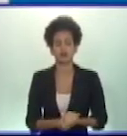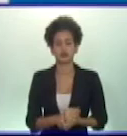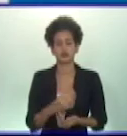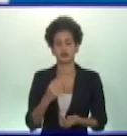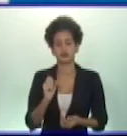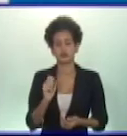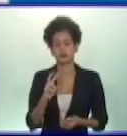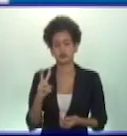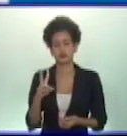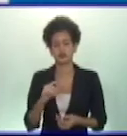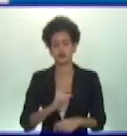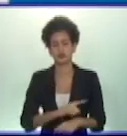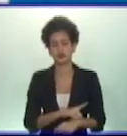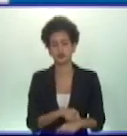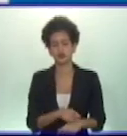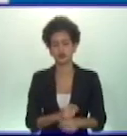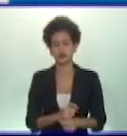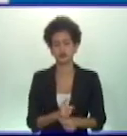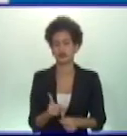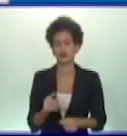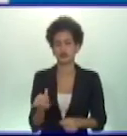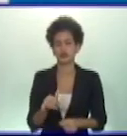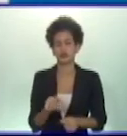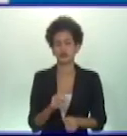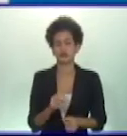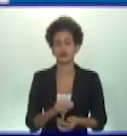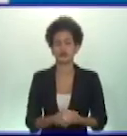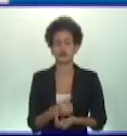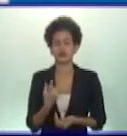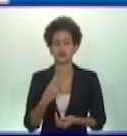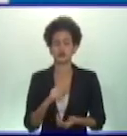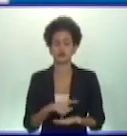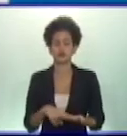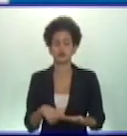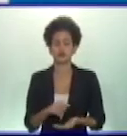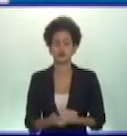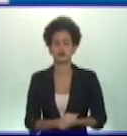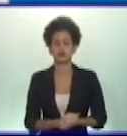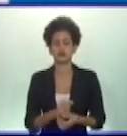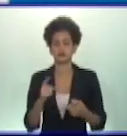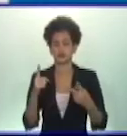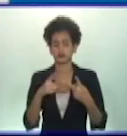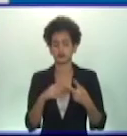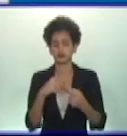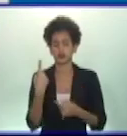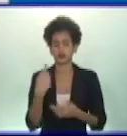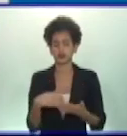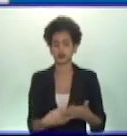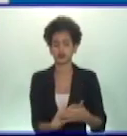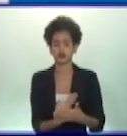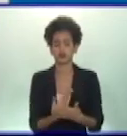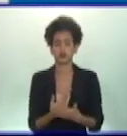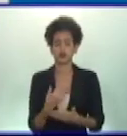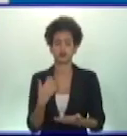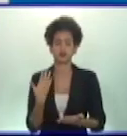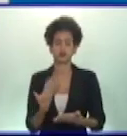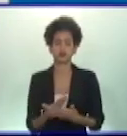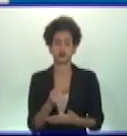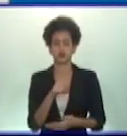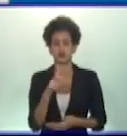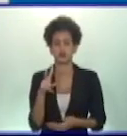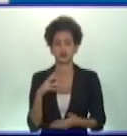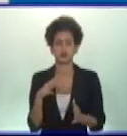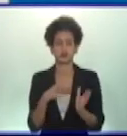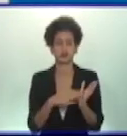no es igual a una semana. En el otro elemento, en este caso, tenemos un día. Vamos a comprobar 12